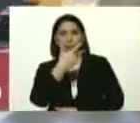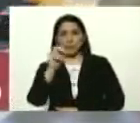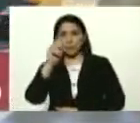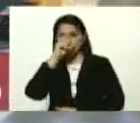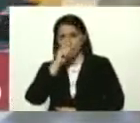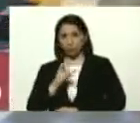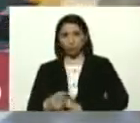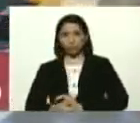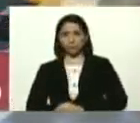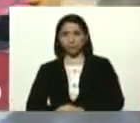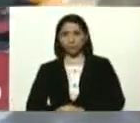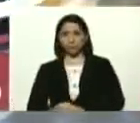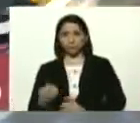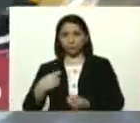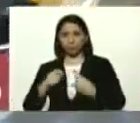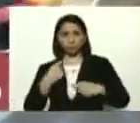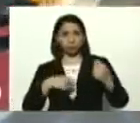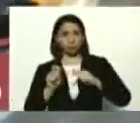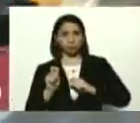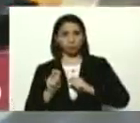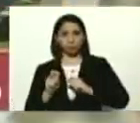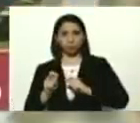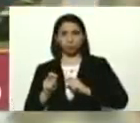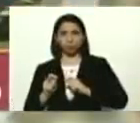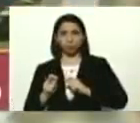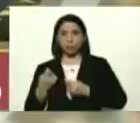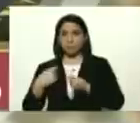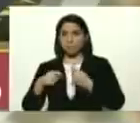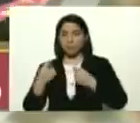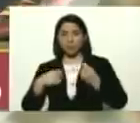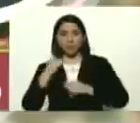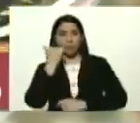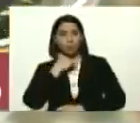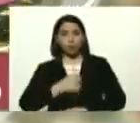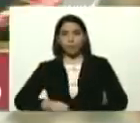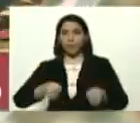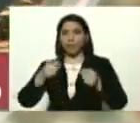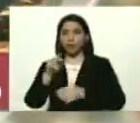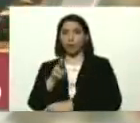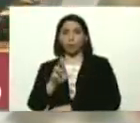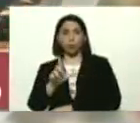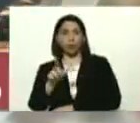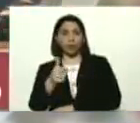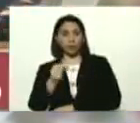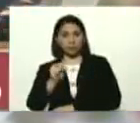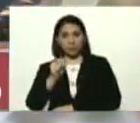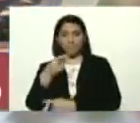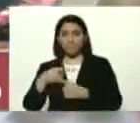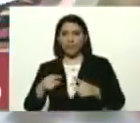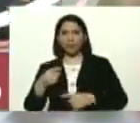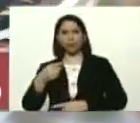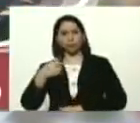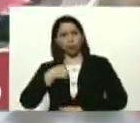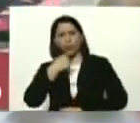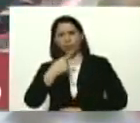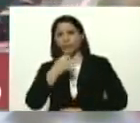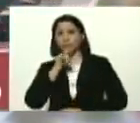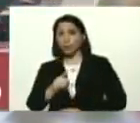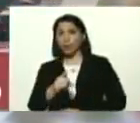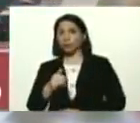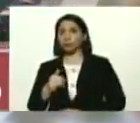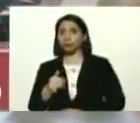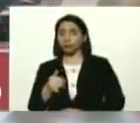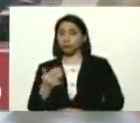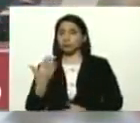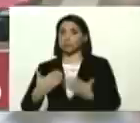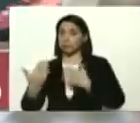años, comerciante, vende hortalizas al mercado de las pulgas. Por eso refería, y con casos